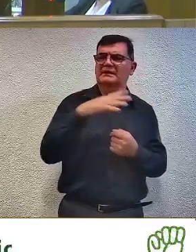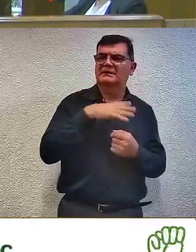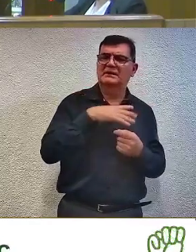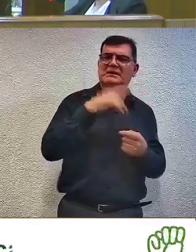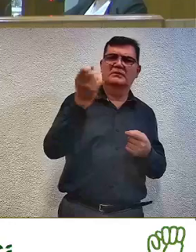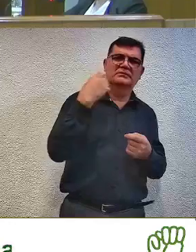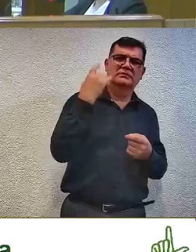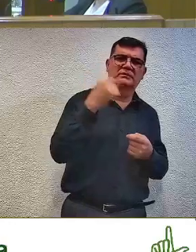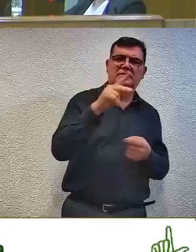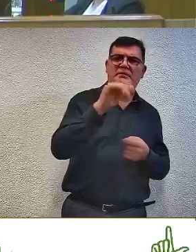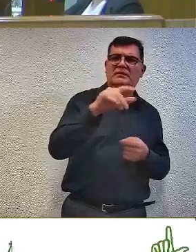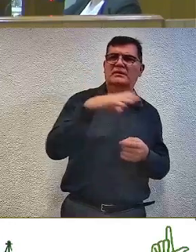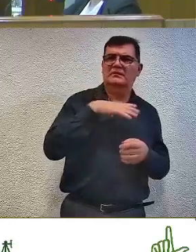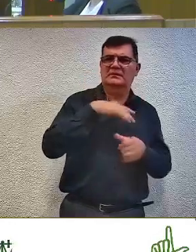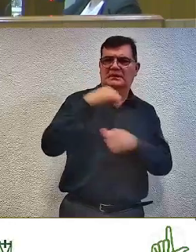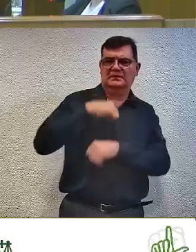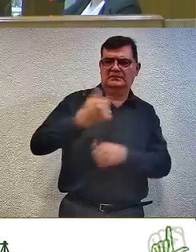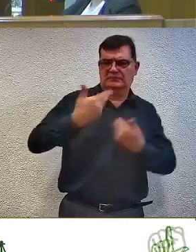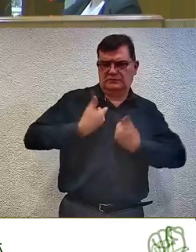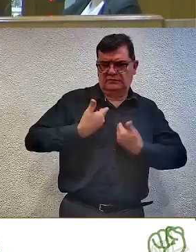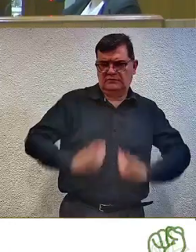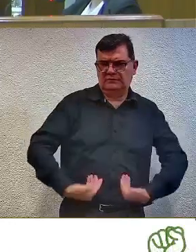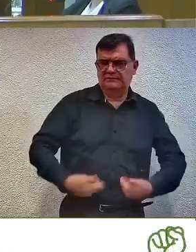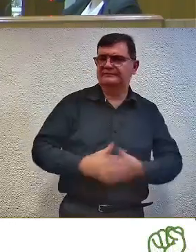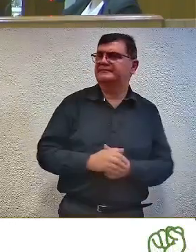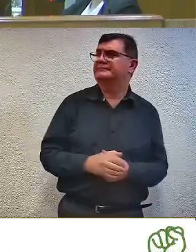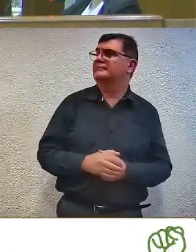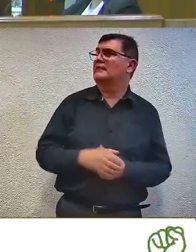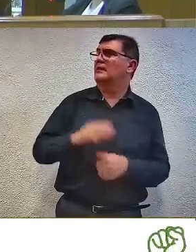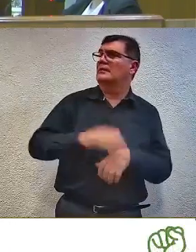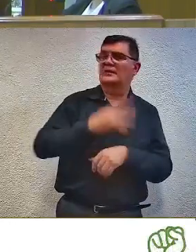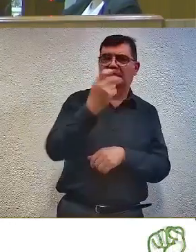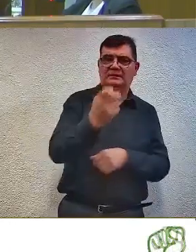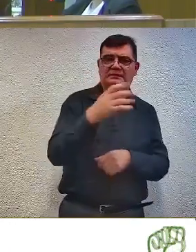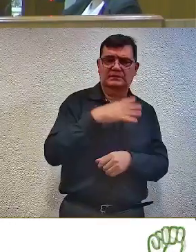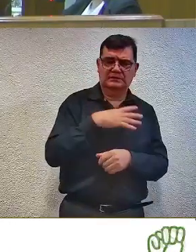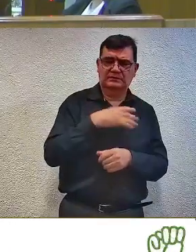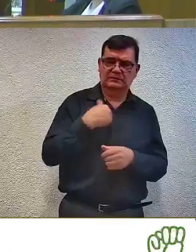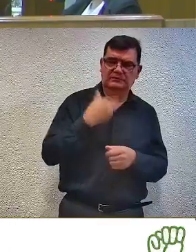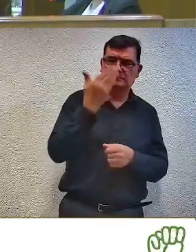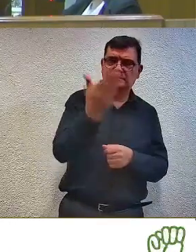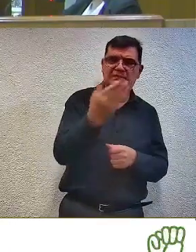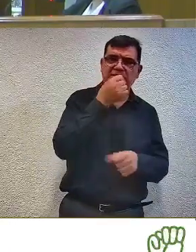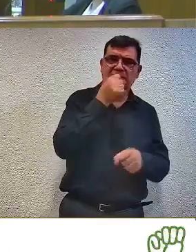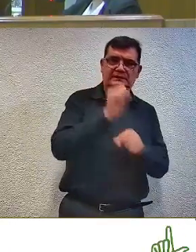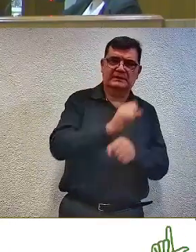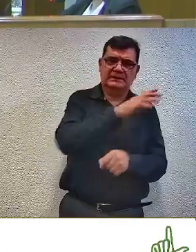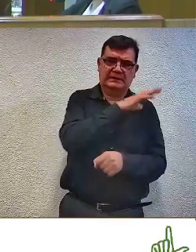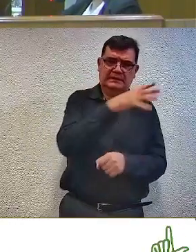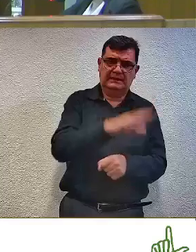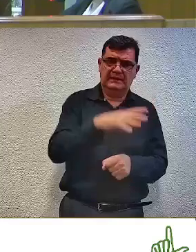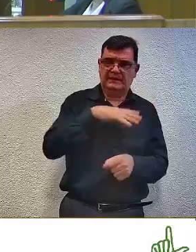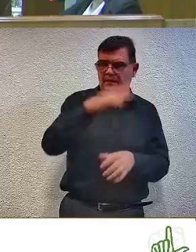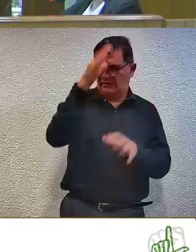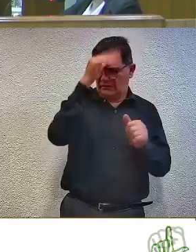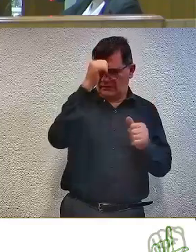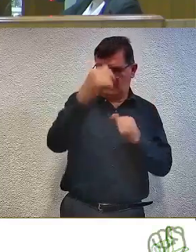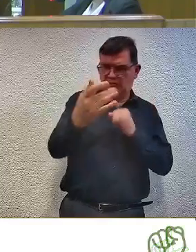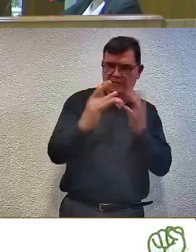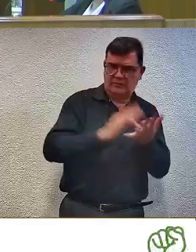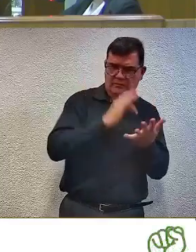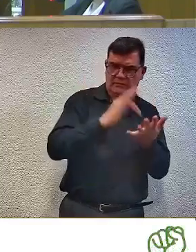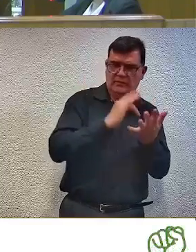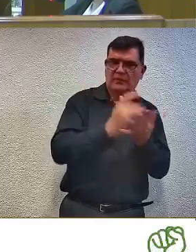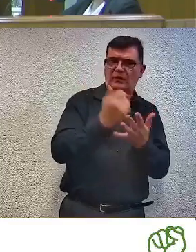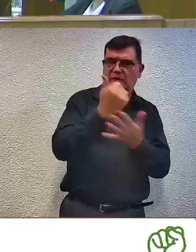la ponencia a cargo de su servidora. Por lo tanto, le solicito, secretario general, de acuerdo nos apoye con la